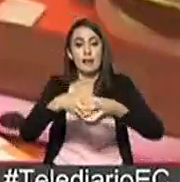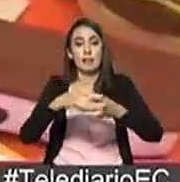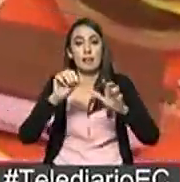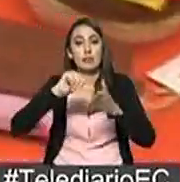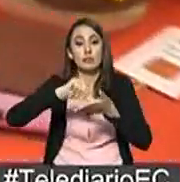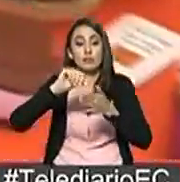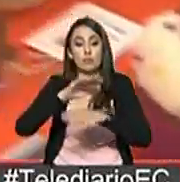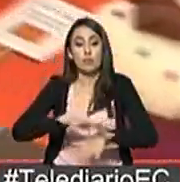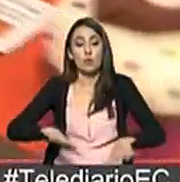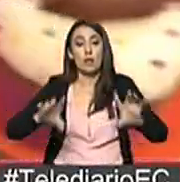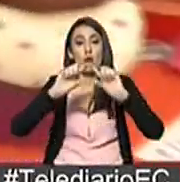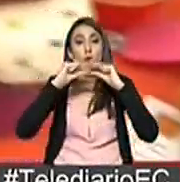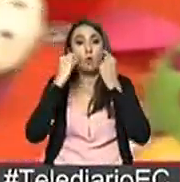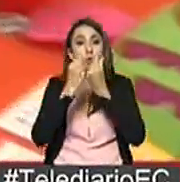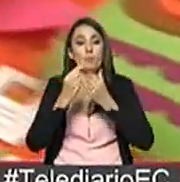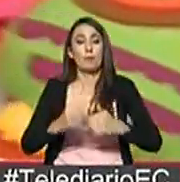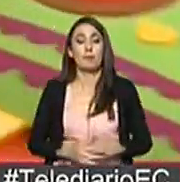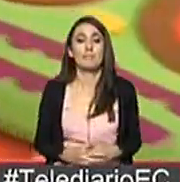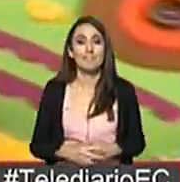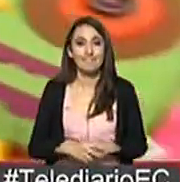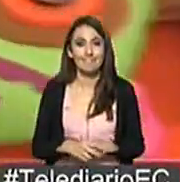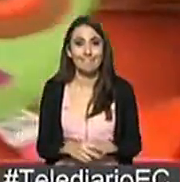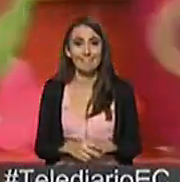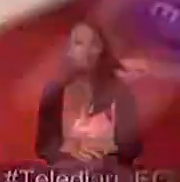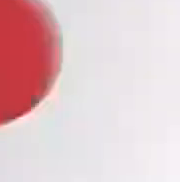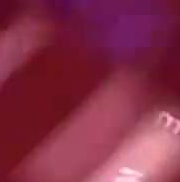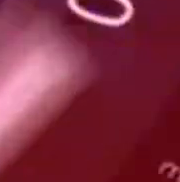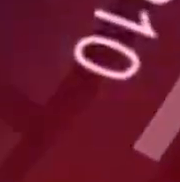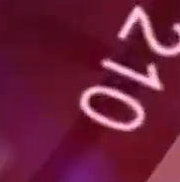Artesanales. César Tacuri Vintimilla, Medios Públicos.